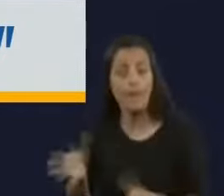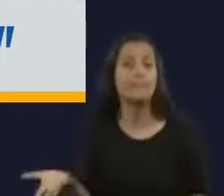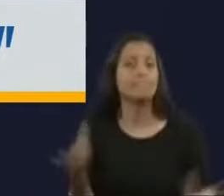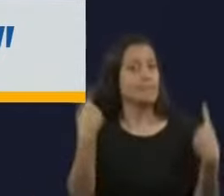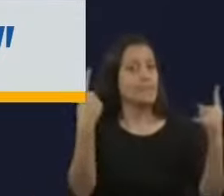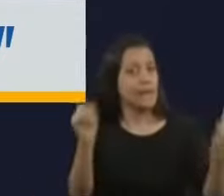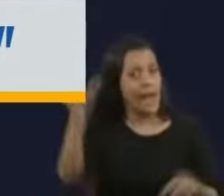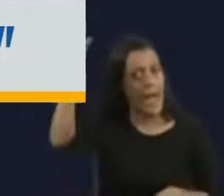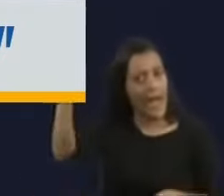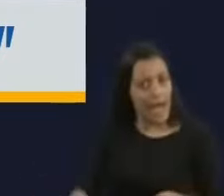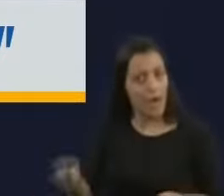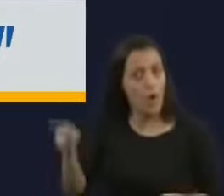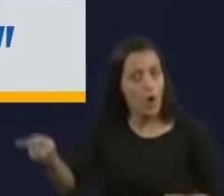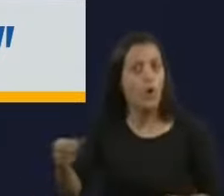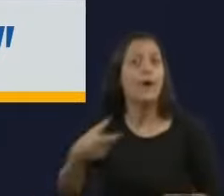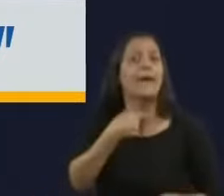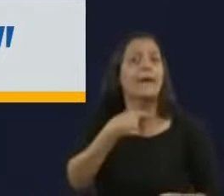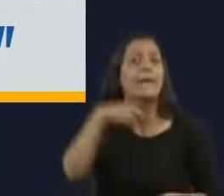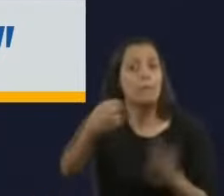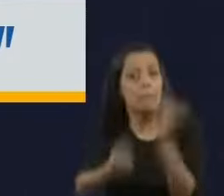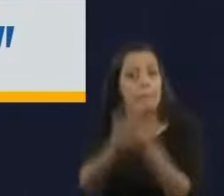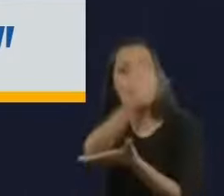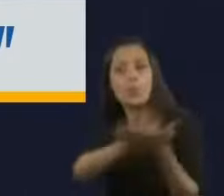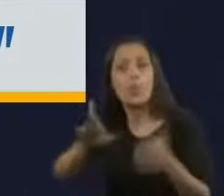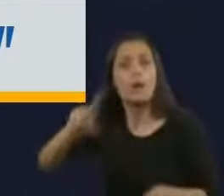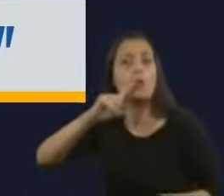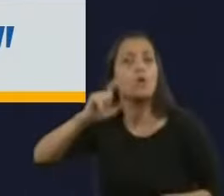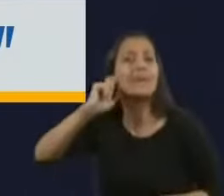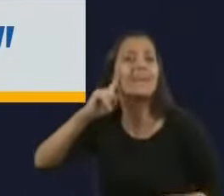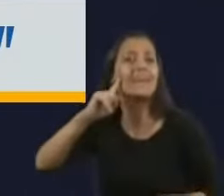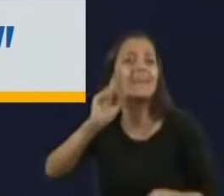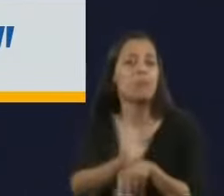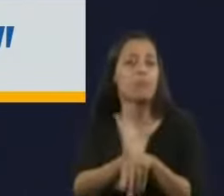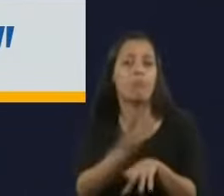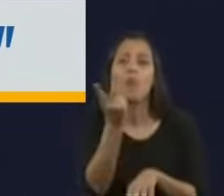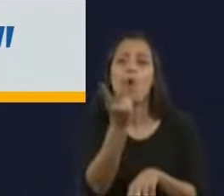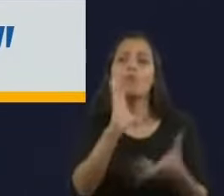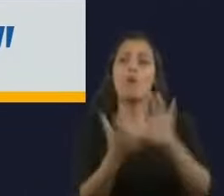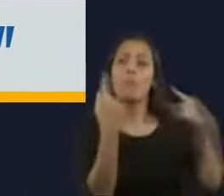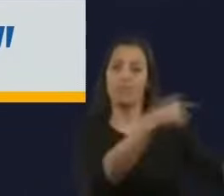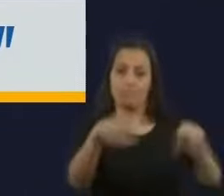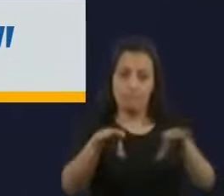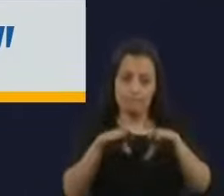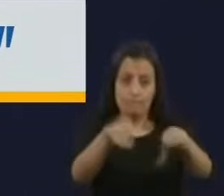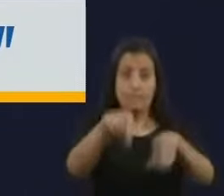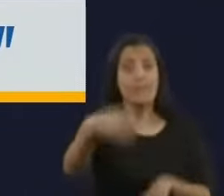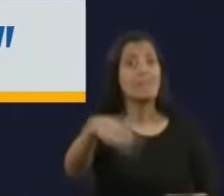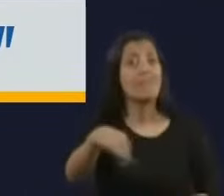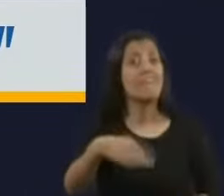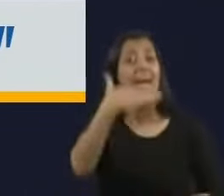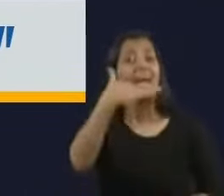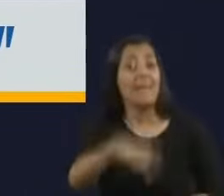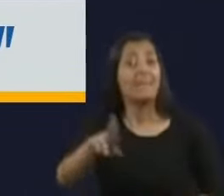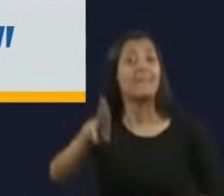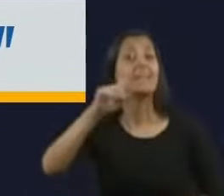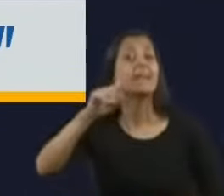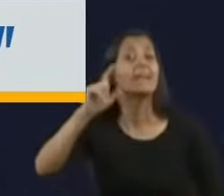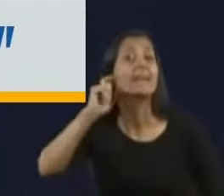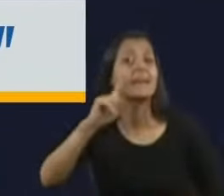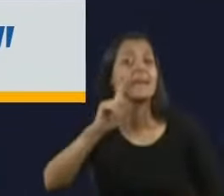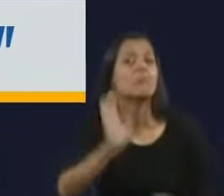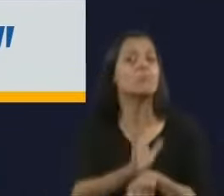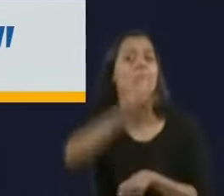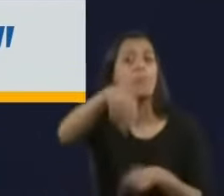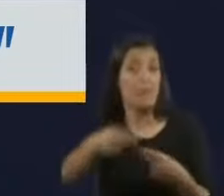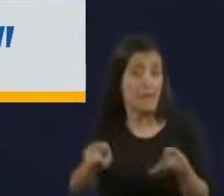hacer un RIGI o un esquema de RIGI paralelo, porque aquí hay que entender que el RIGI se hace por personajes